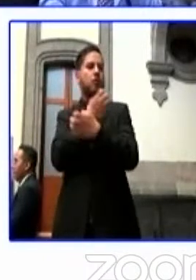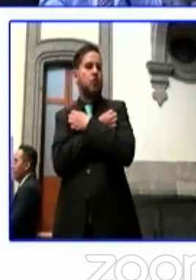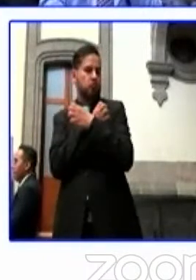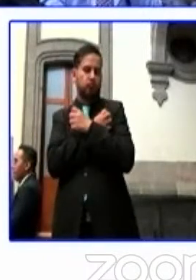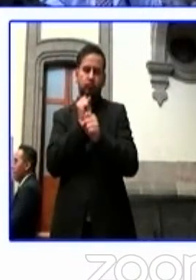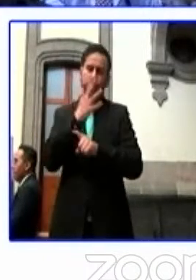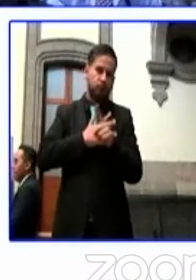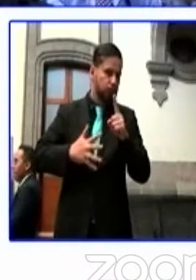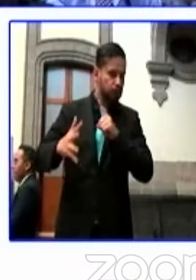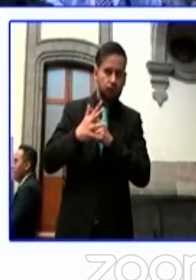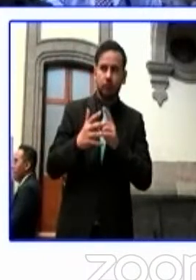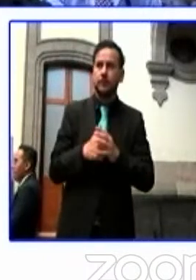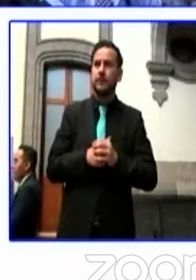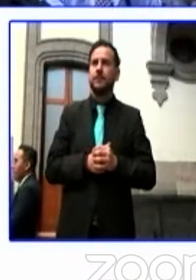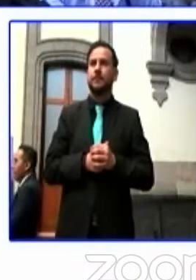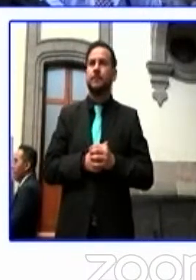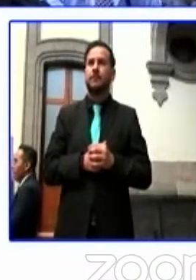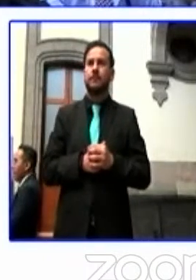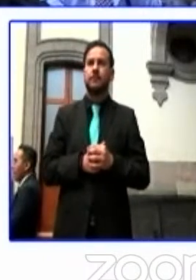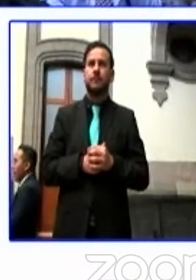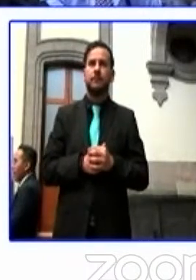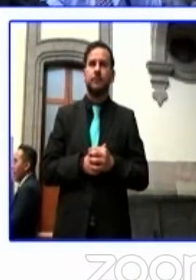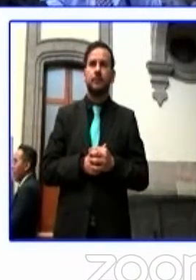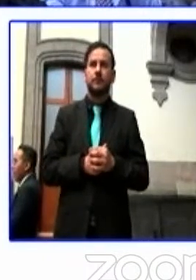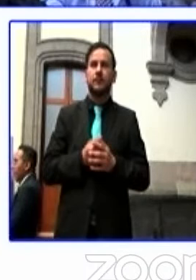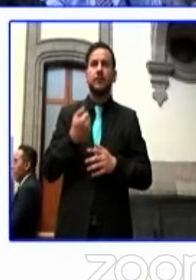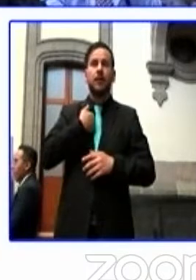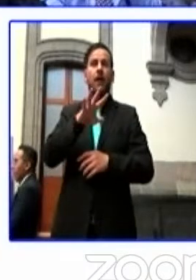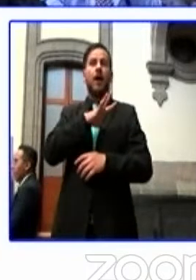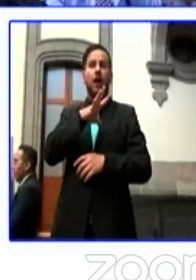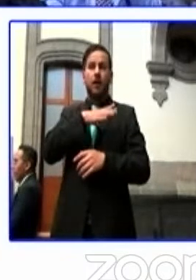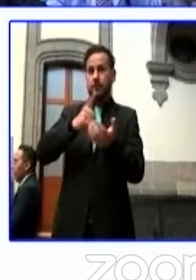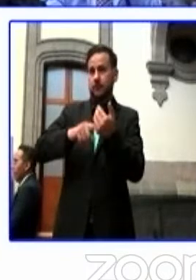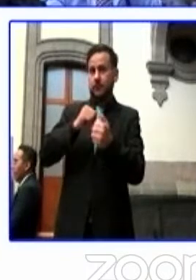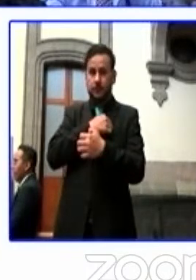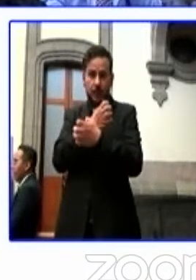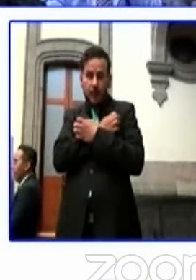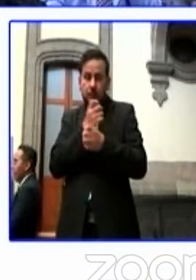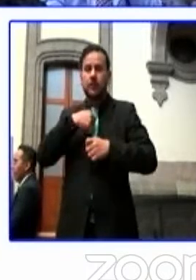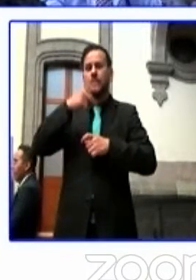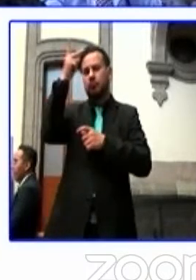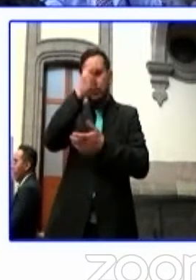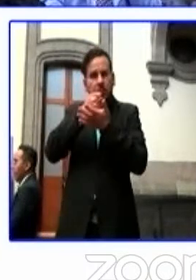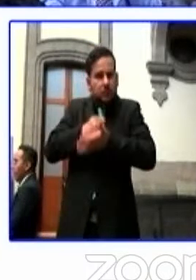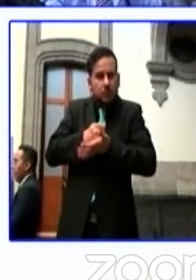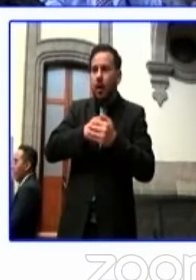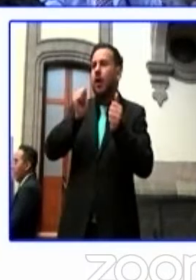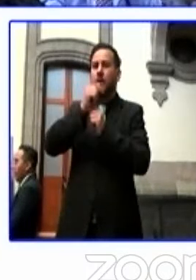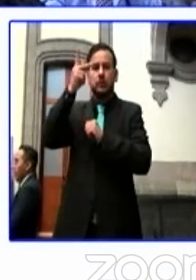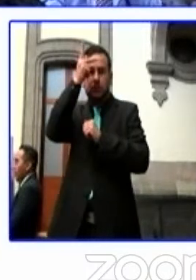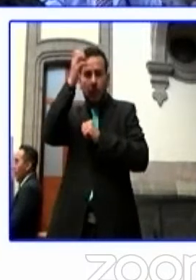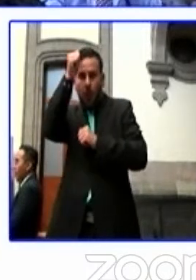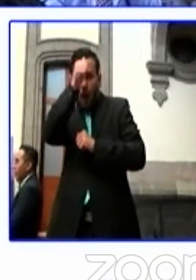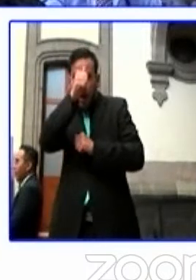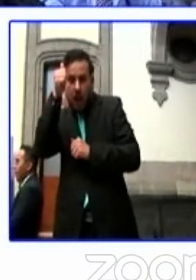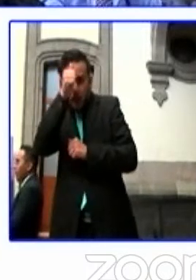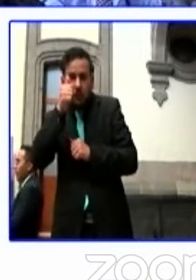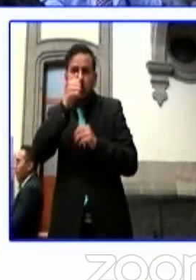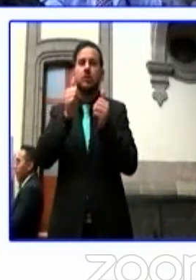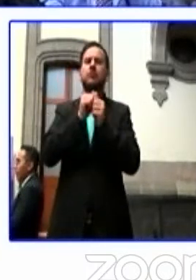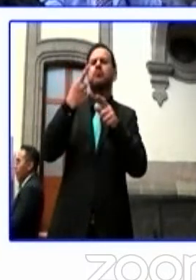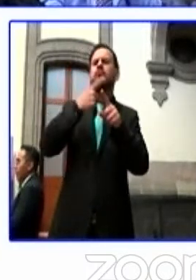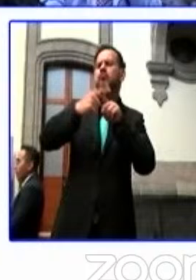Pública. Asimismo, tiene la especialidad en Psicoterapia Psicoanalítica Lacaniana de la